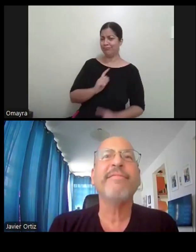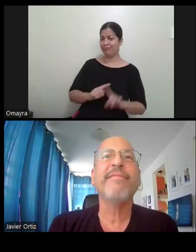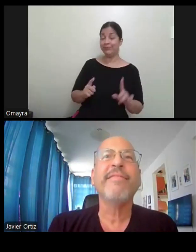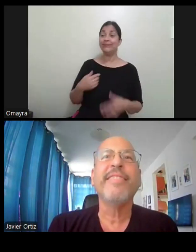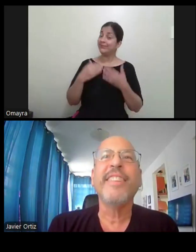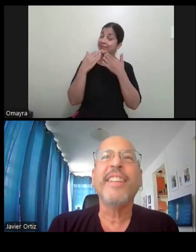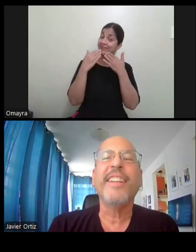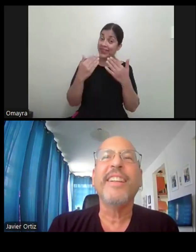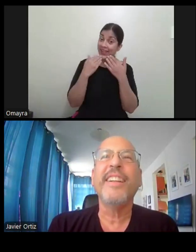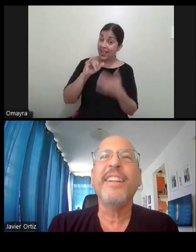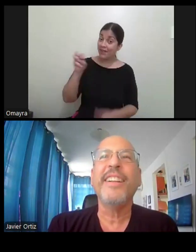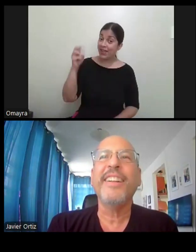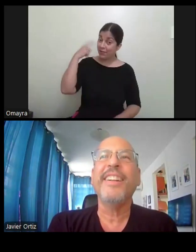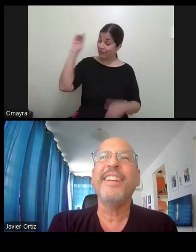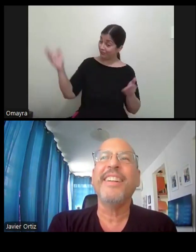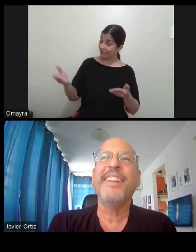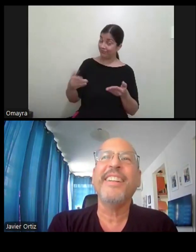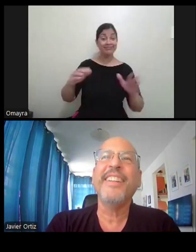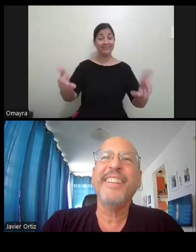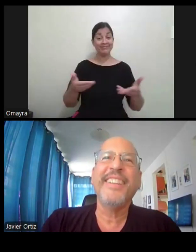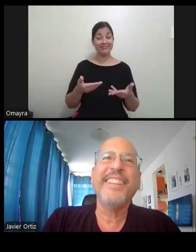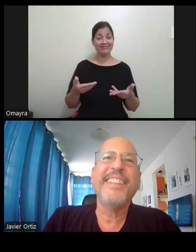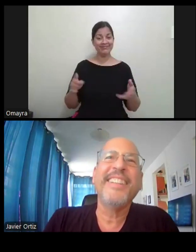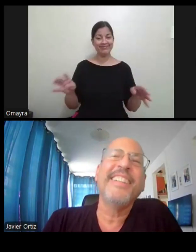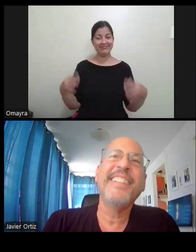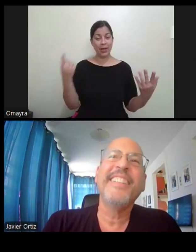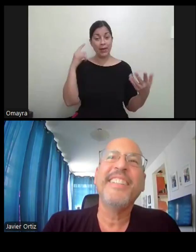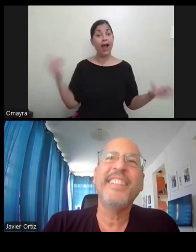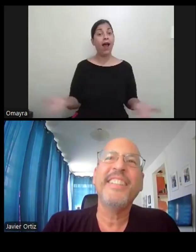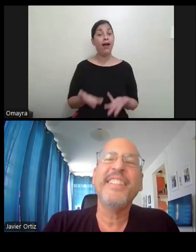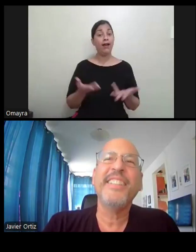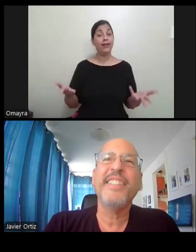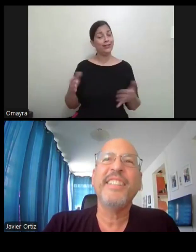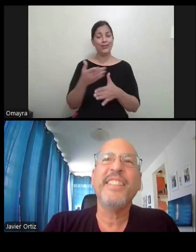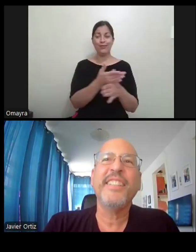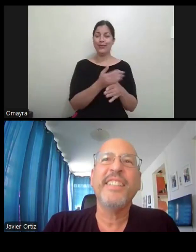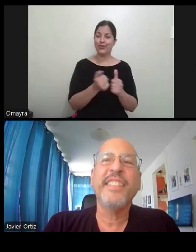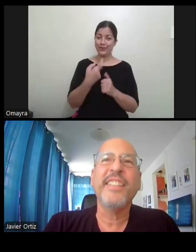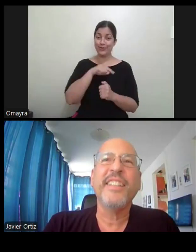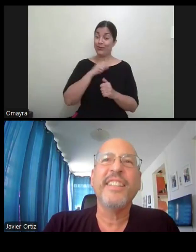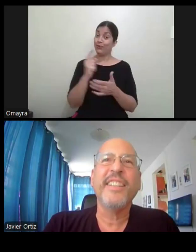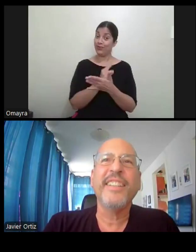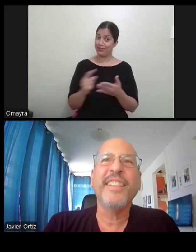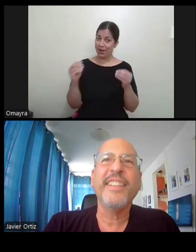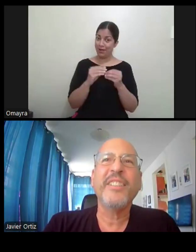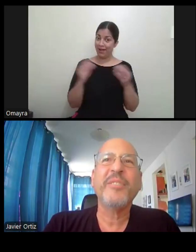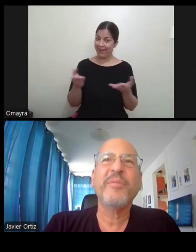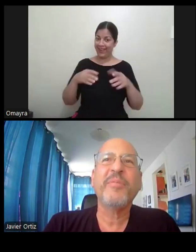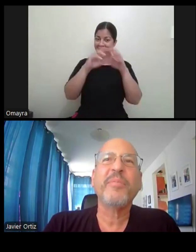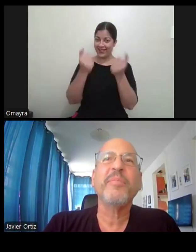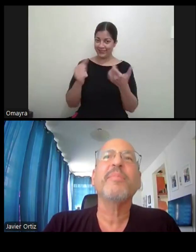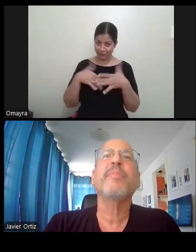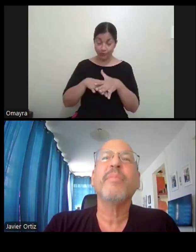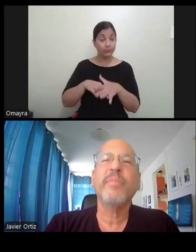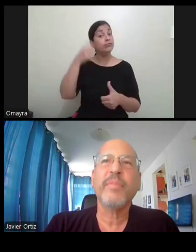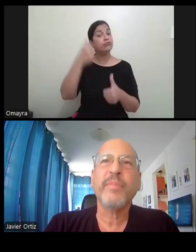Javier, por esa presentación. Y bienvenido, mi gente, para aquí compartir con nosotros una semana más en Artefusión.